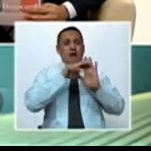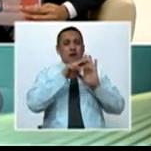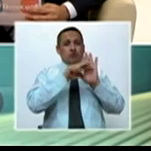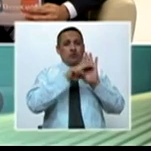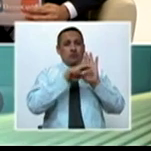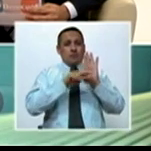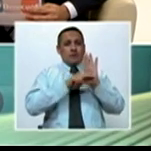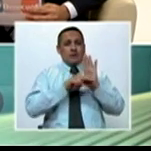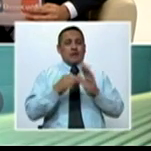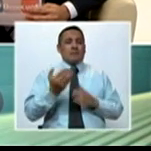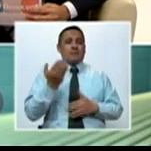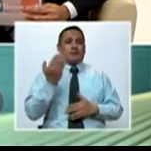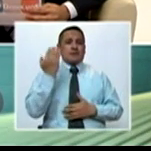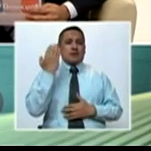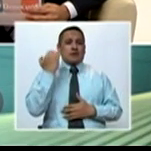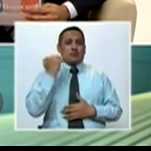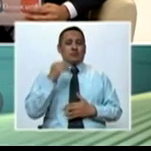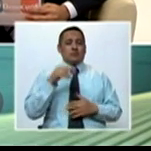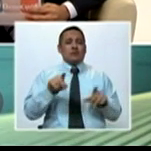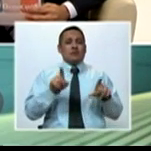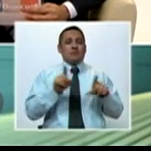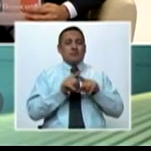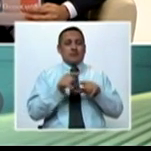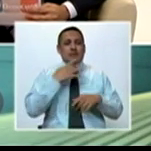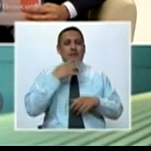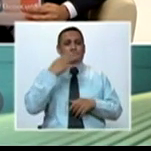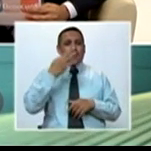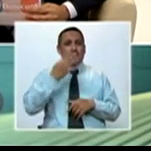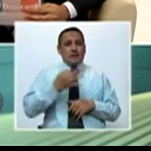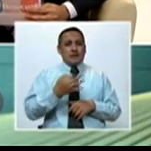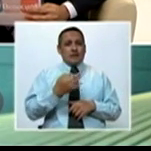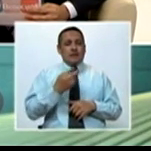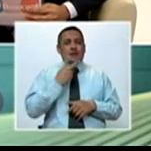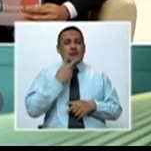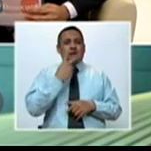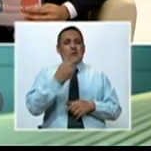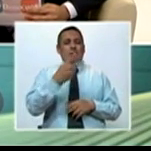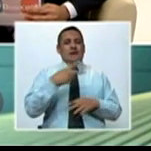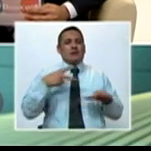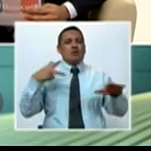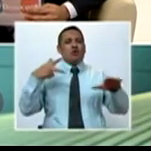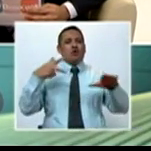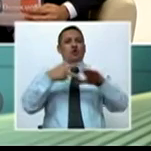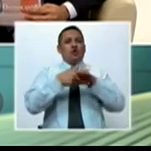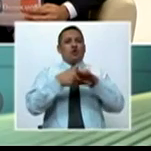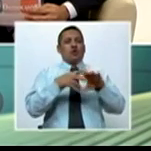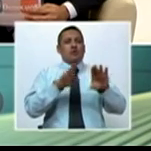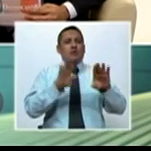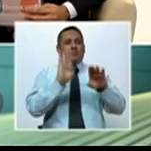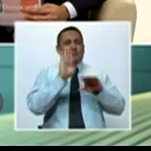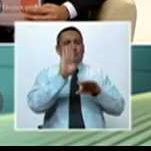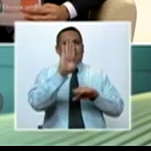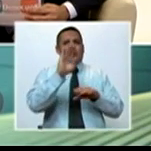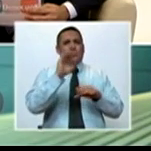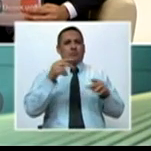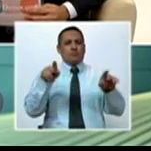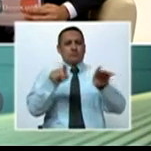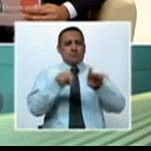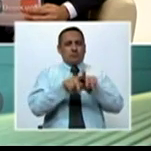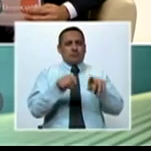normativa existente, efectivamente le bloquea esta cuenta